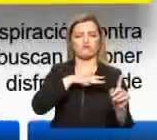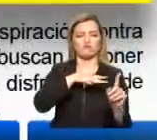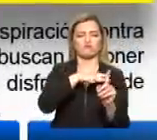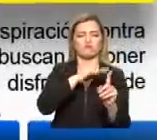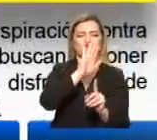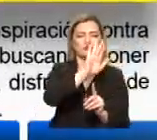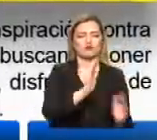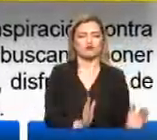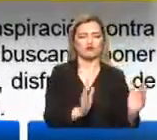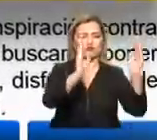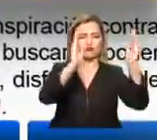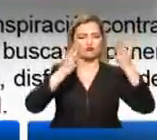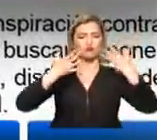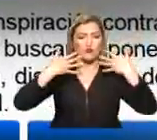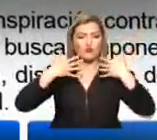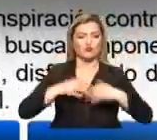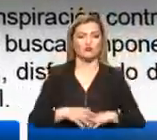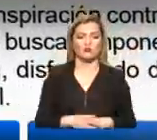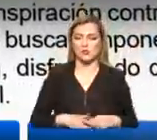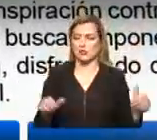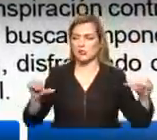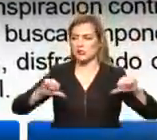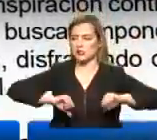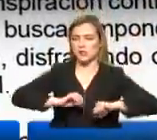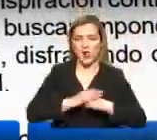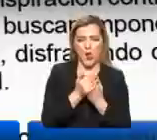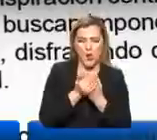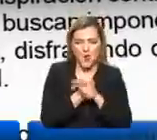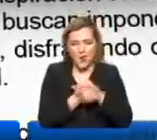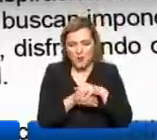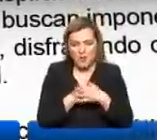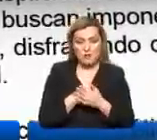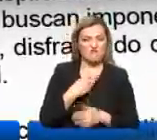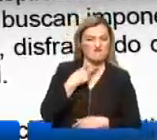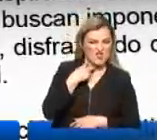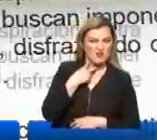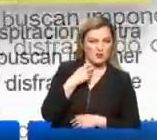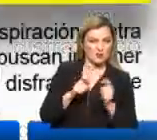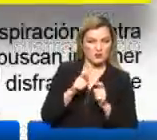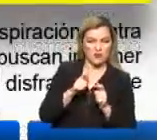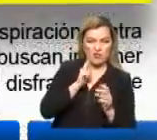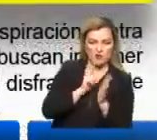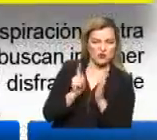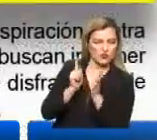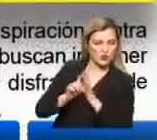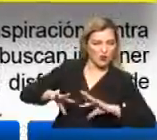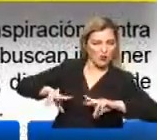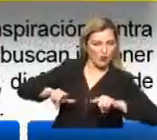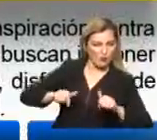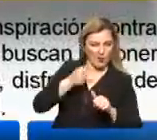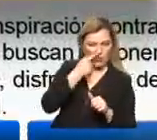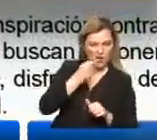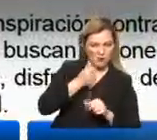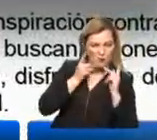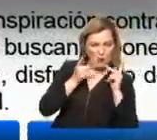objeto sus instalaciones en la ciudad de Guayaquil. Hecho execrable, fraguado por el miedo de quienes son puestos a evidencia por sus crímenes contra el interés